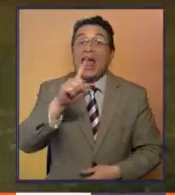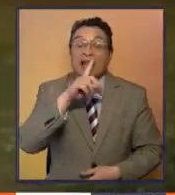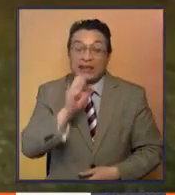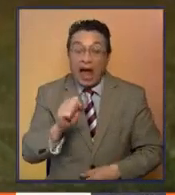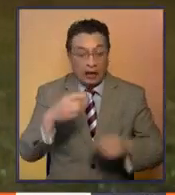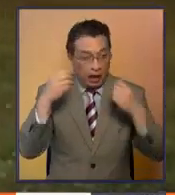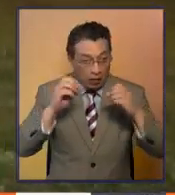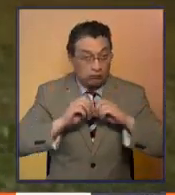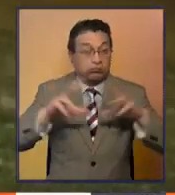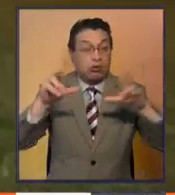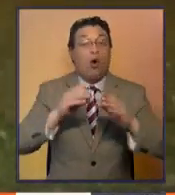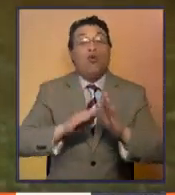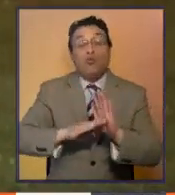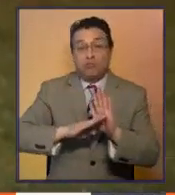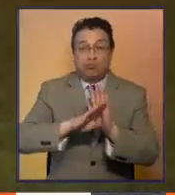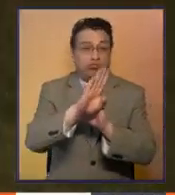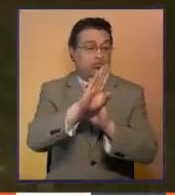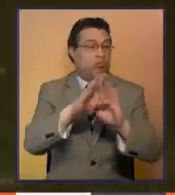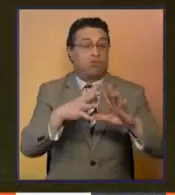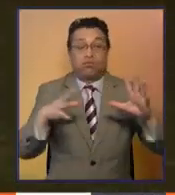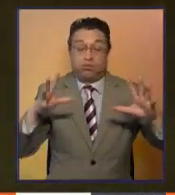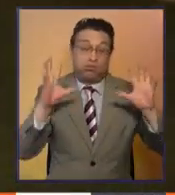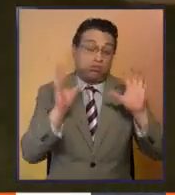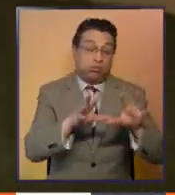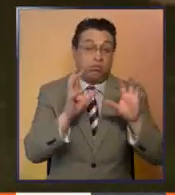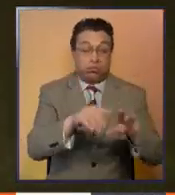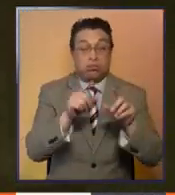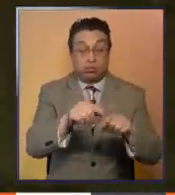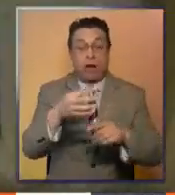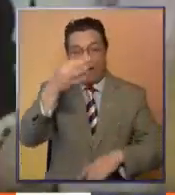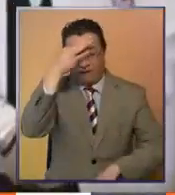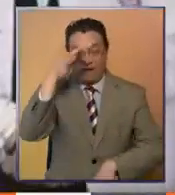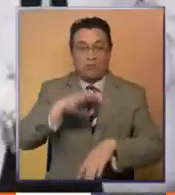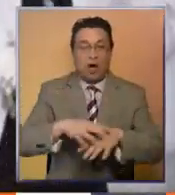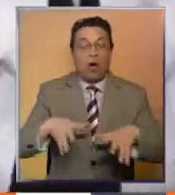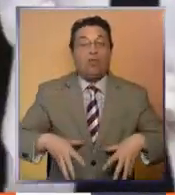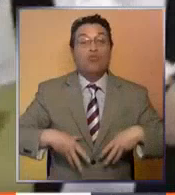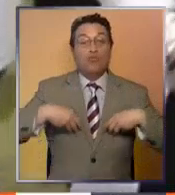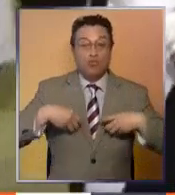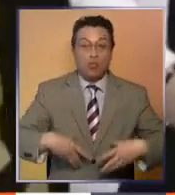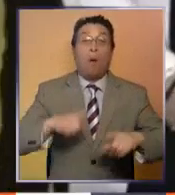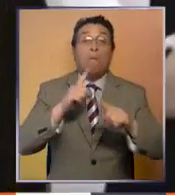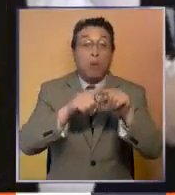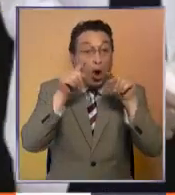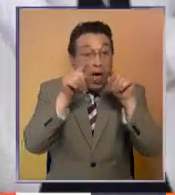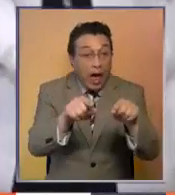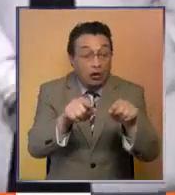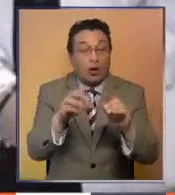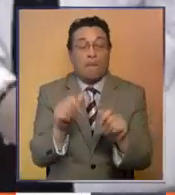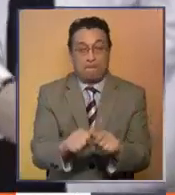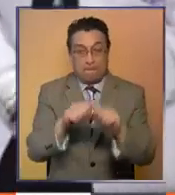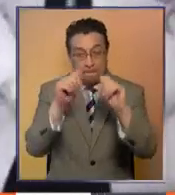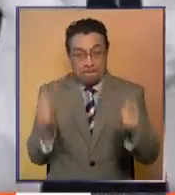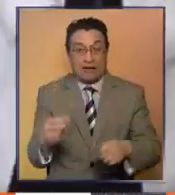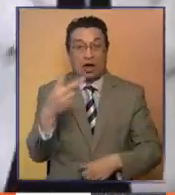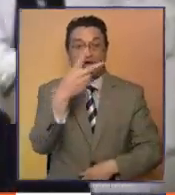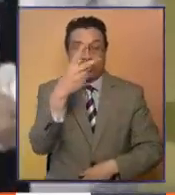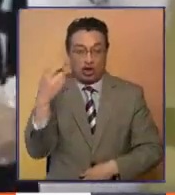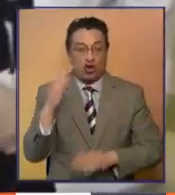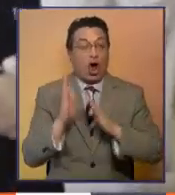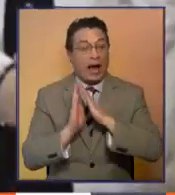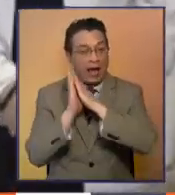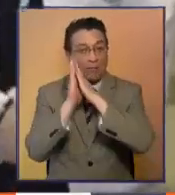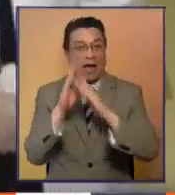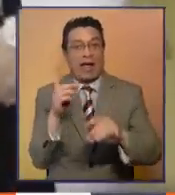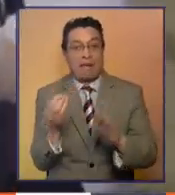al fuerte aumento de las consultas por las enfermedades respiratorias. Por esa razón, se han sumado 200 camas extras